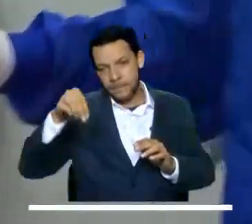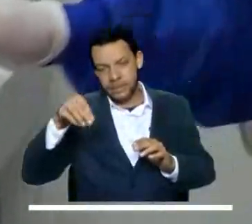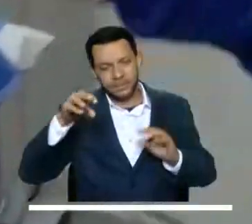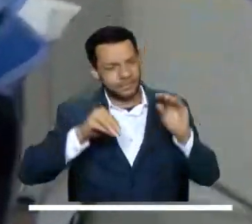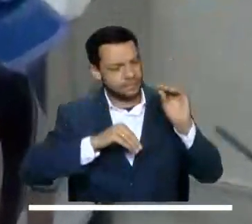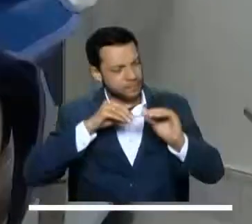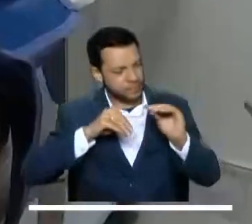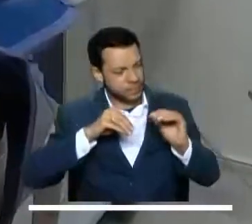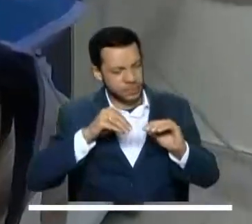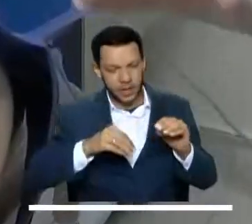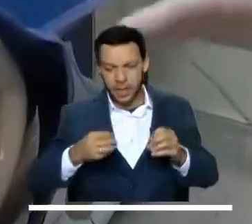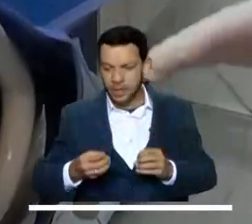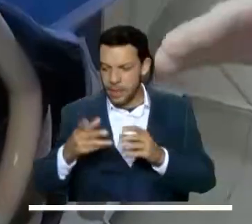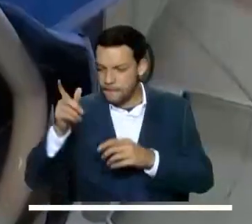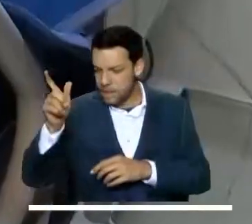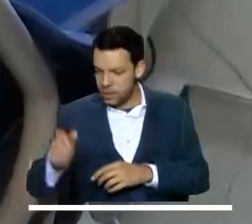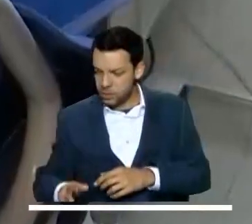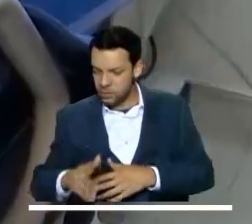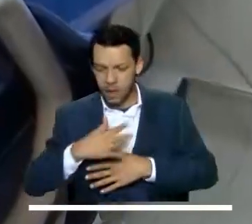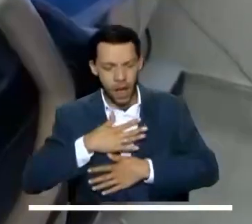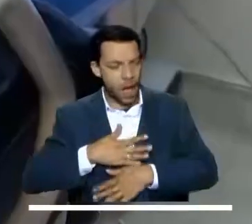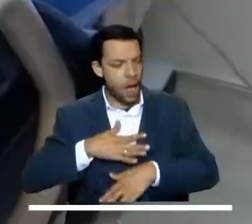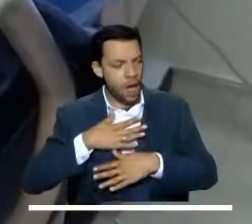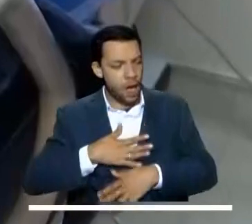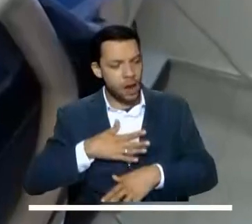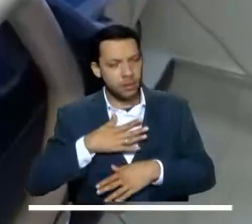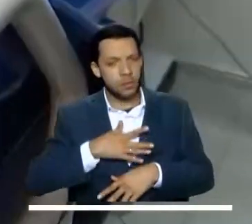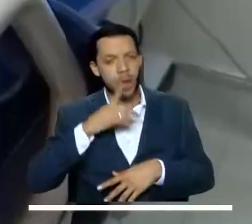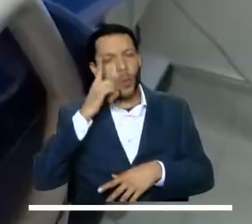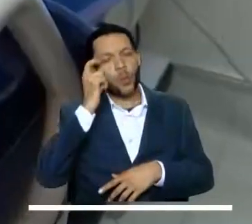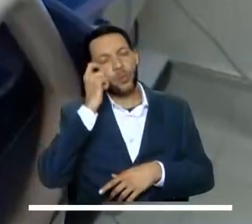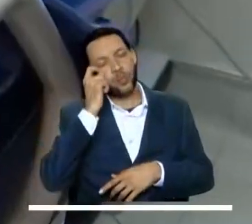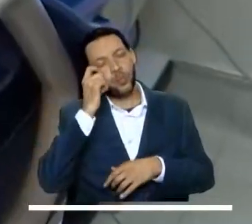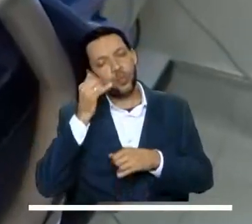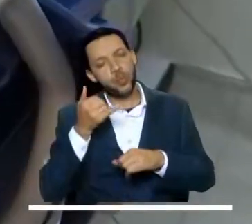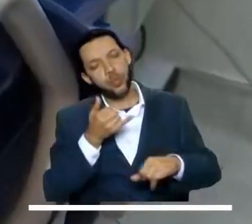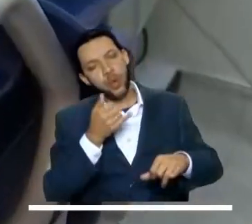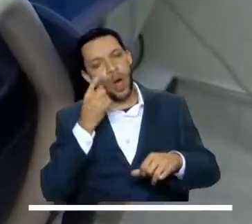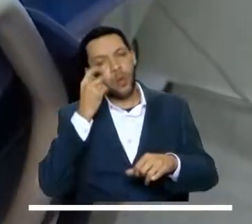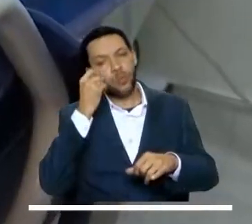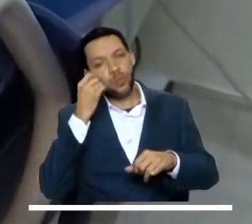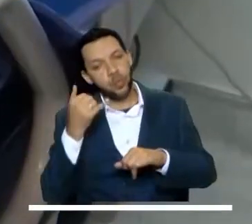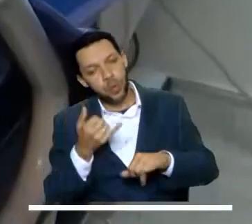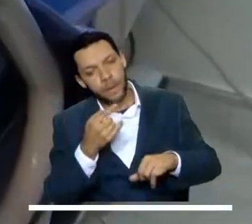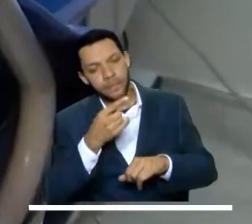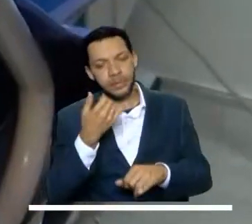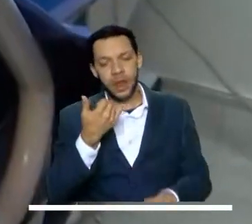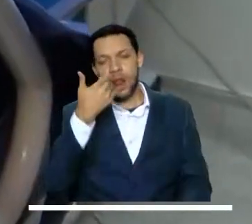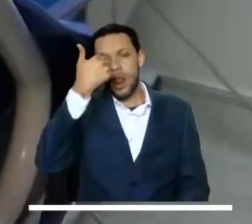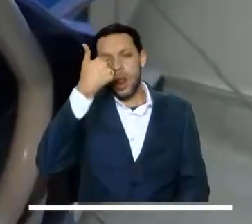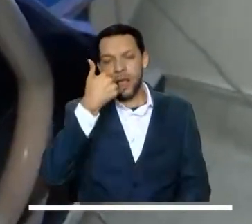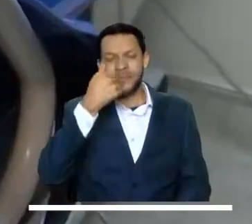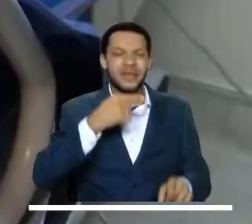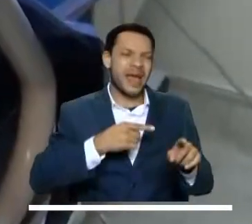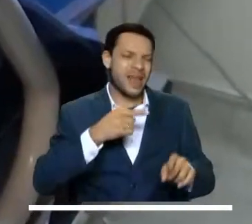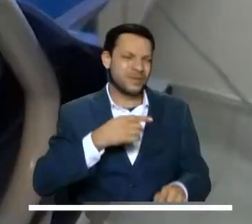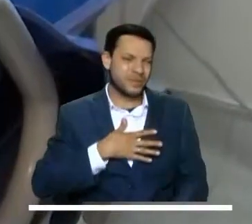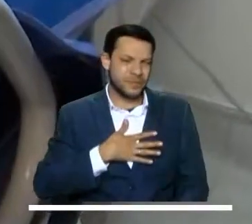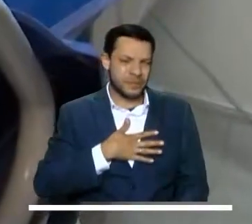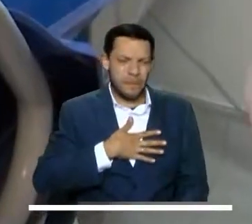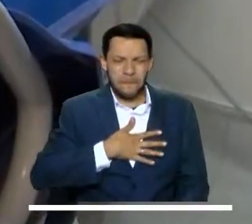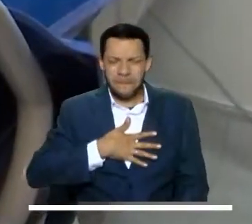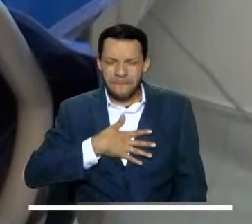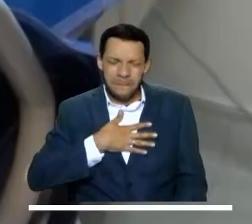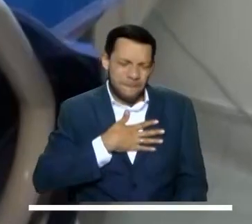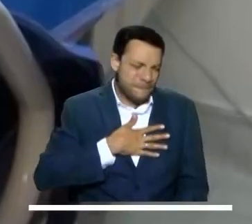completamente tranquila, relajada, nos colaboró porque el procedimiento es un procedimiento que fastidia, genera incomodidad por tener un tubito